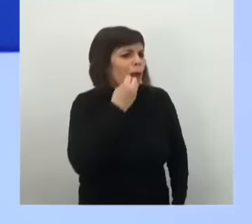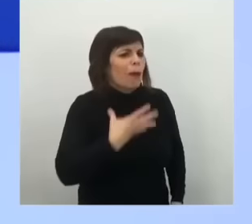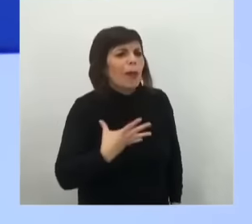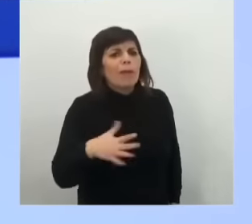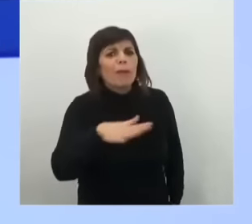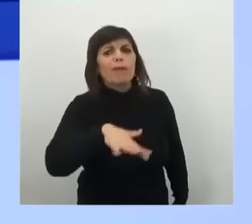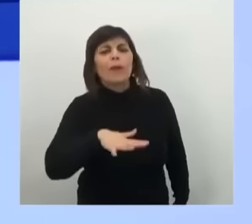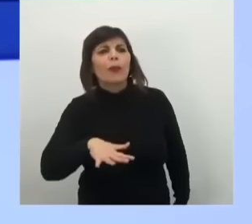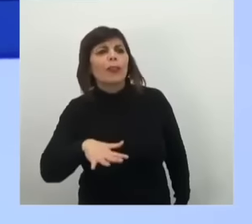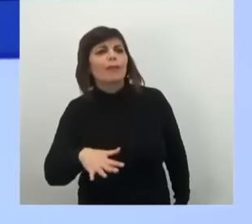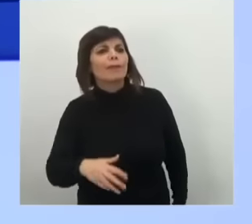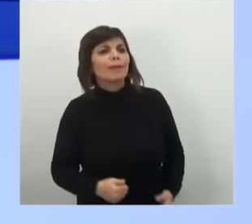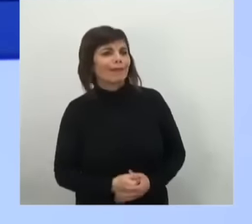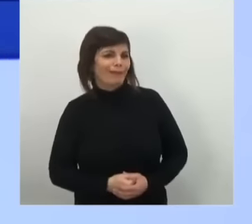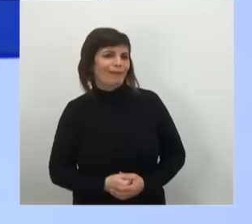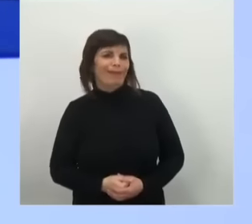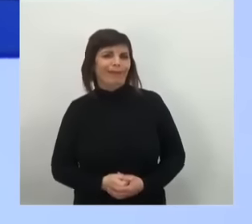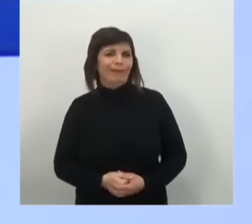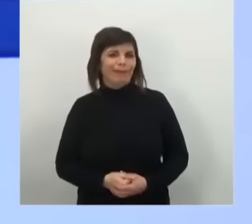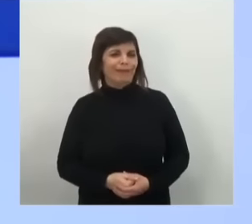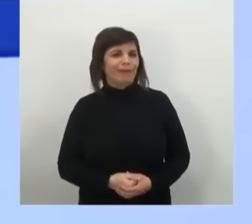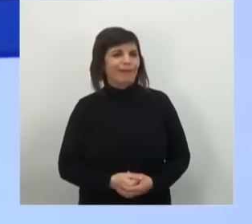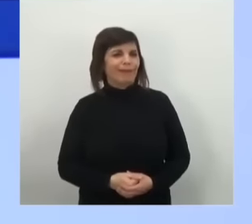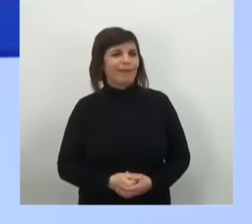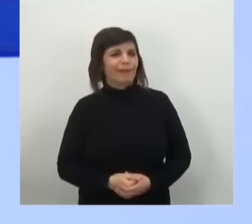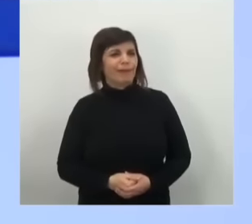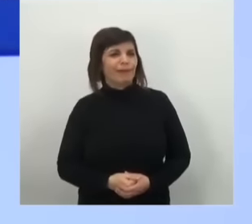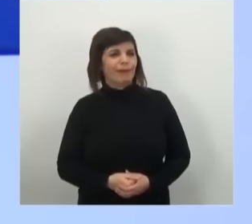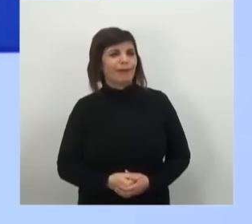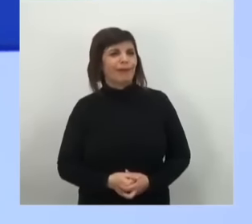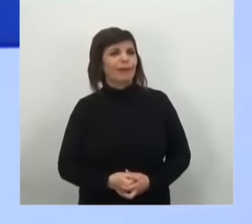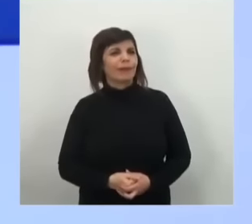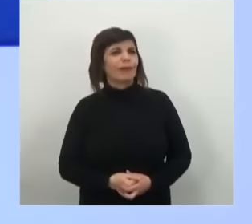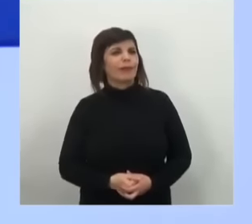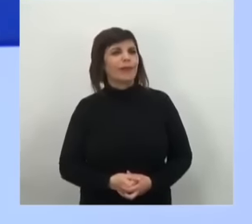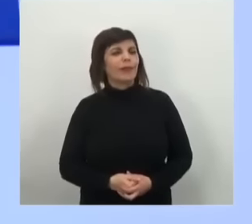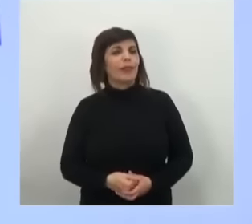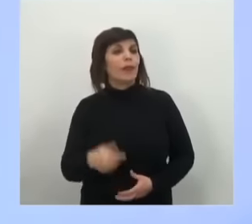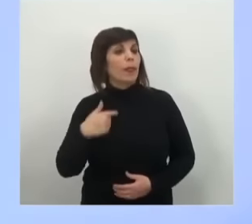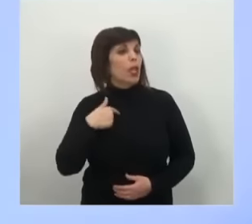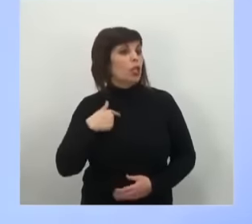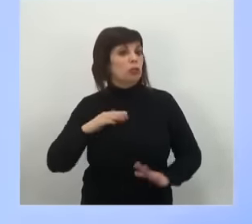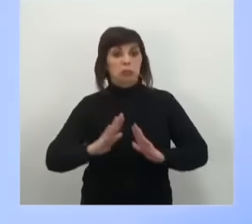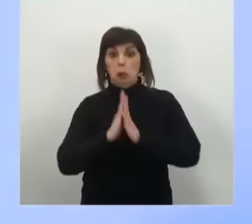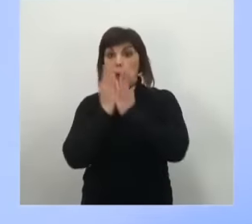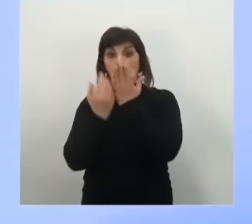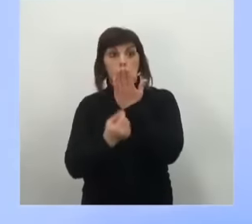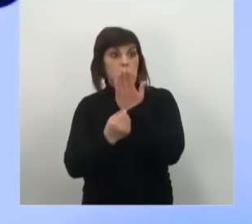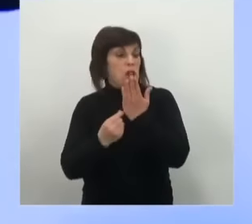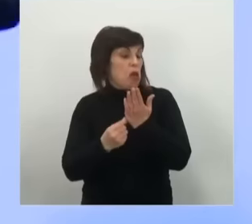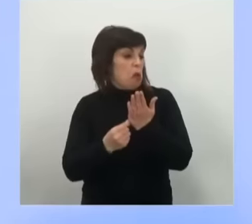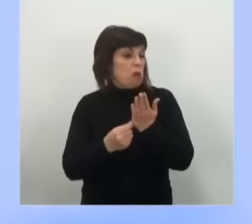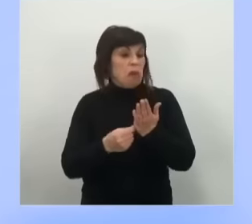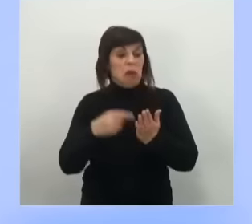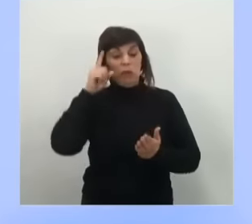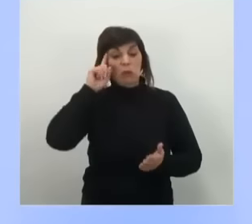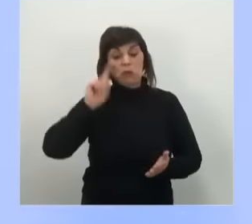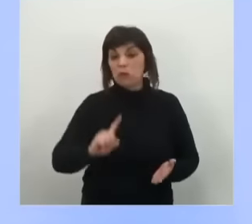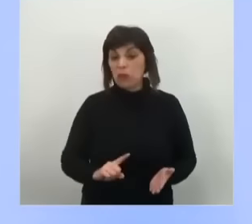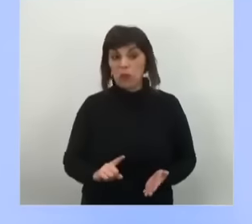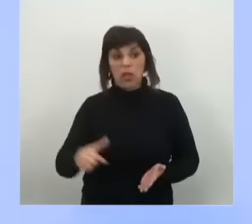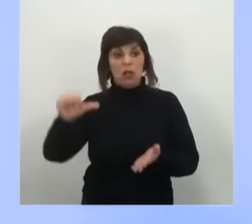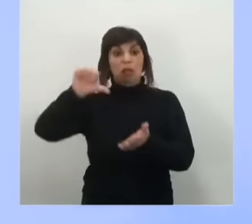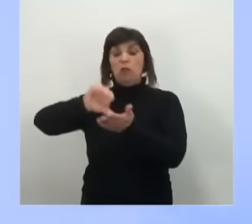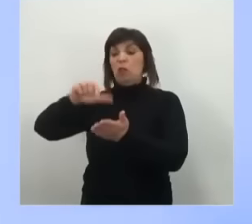dónde hay vale yo no sabía nada de la Biblia ni de Jerusalén ni de Israel